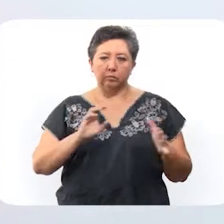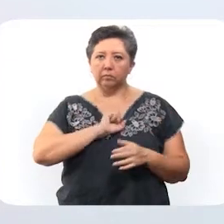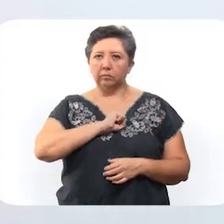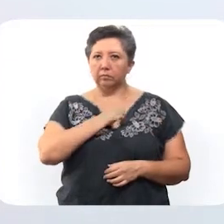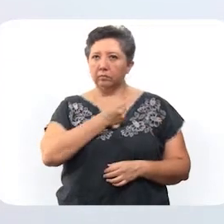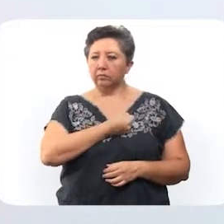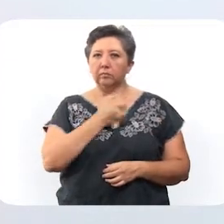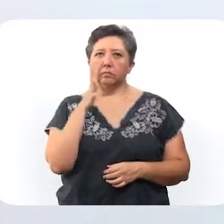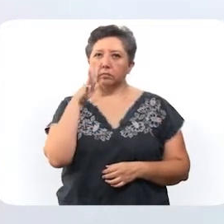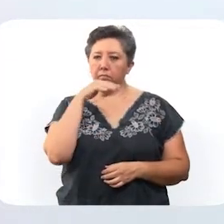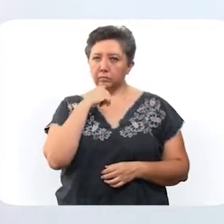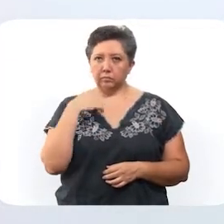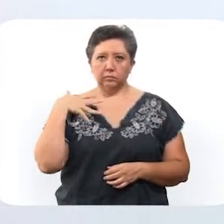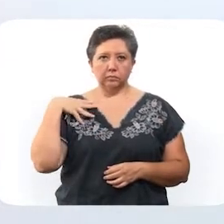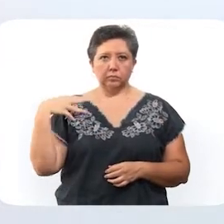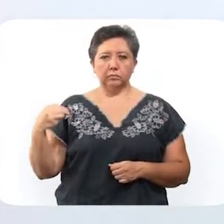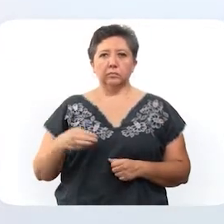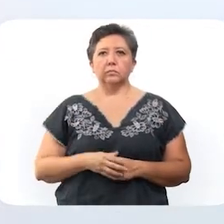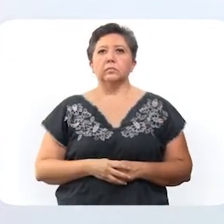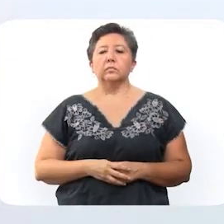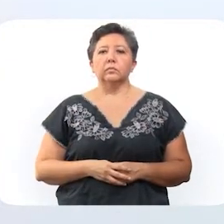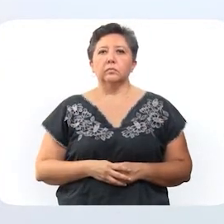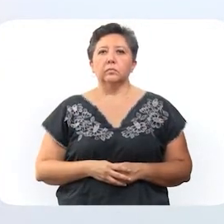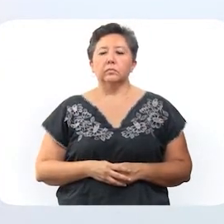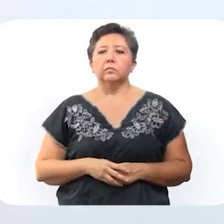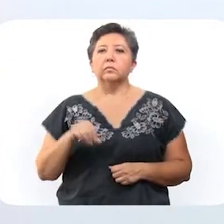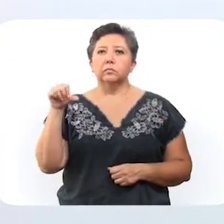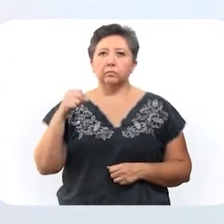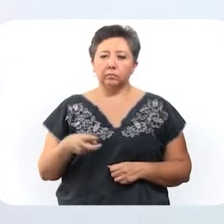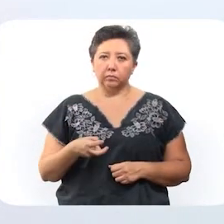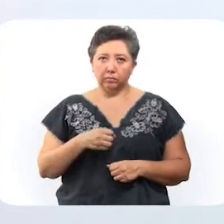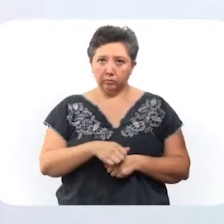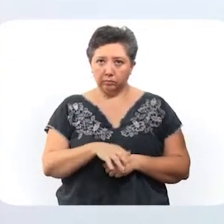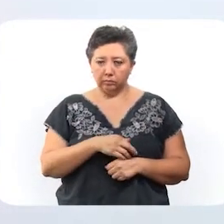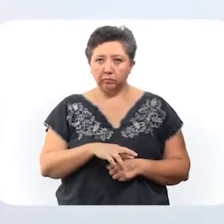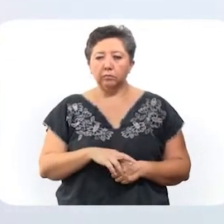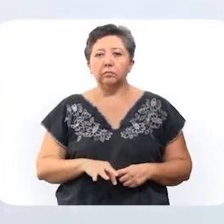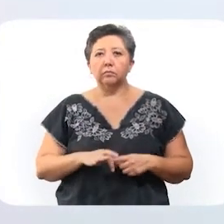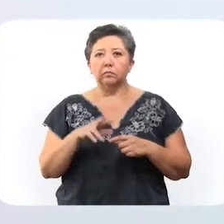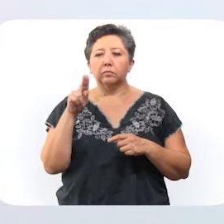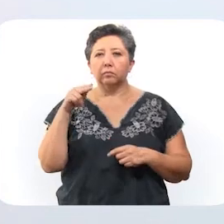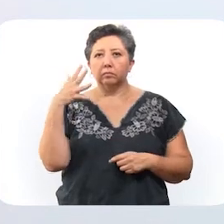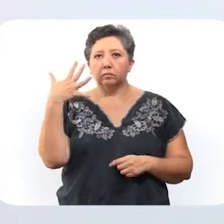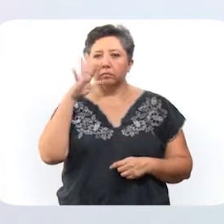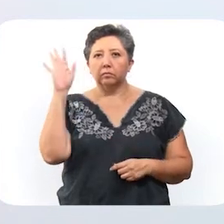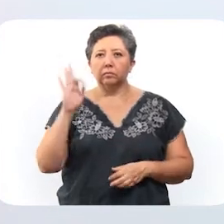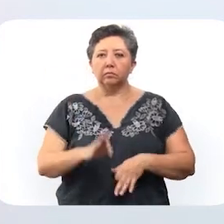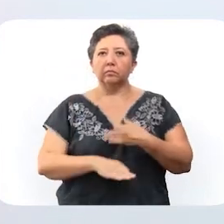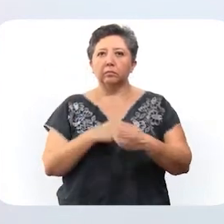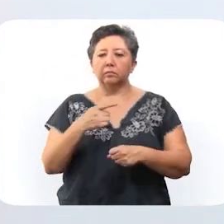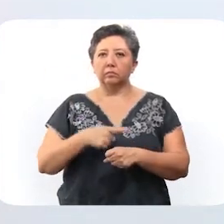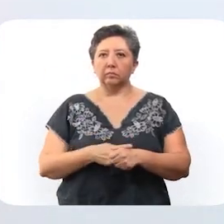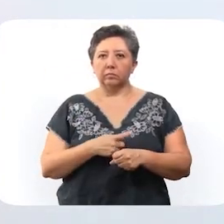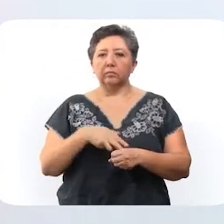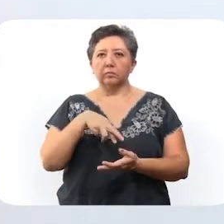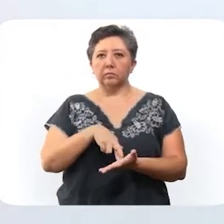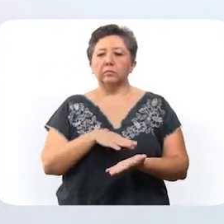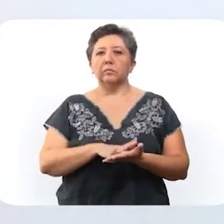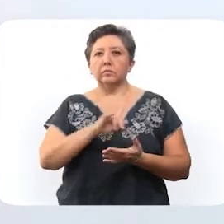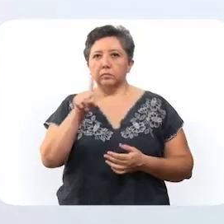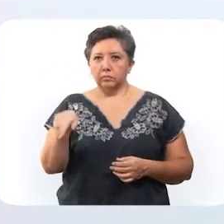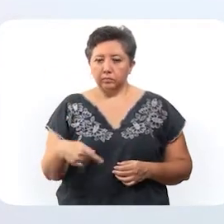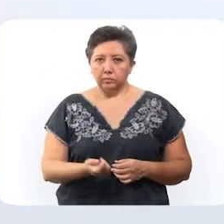recuperaron. No presentan síntomas ni pueden contagiar. Esta cifra representa el 85% del total de contagios